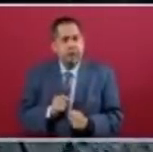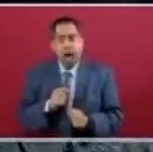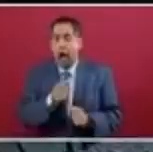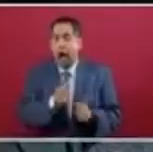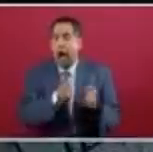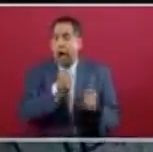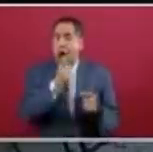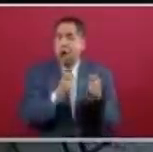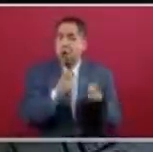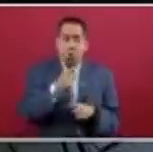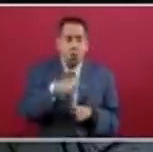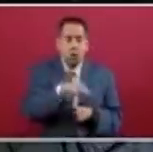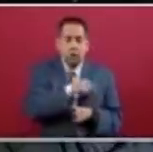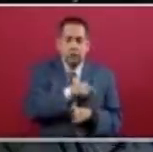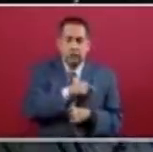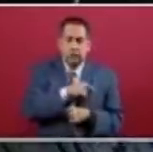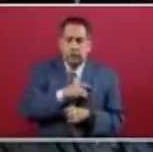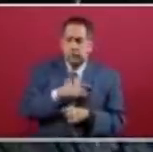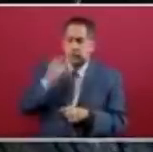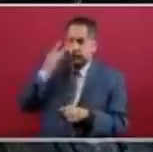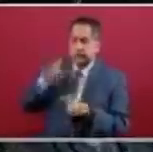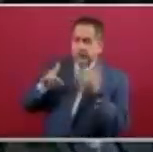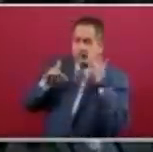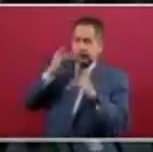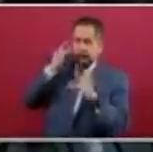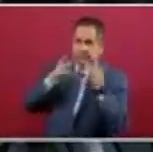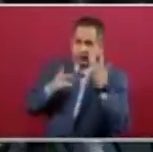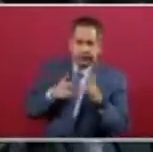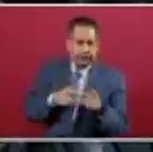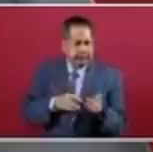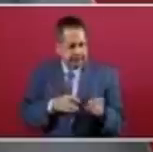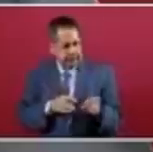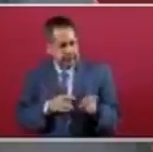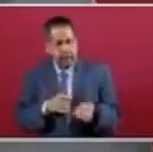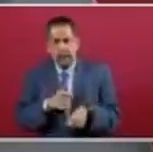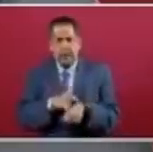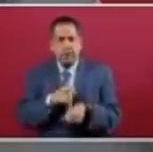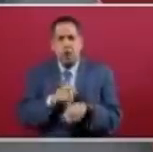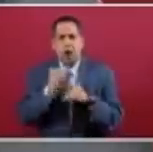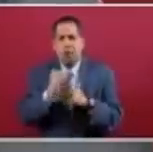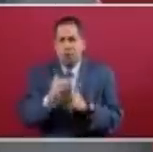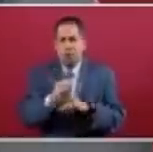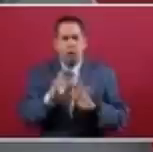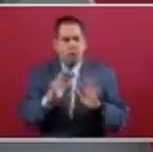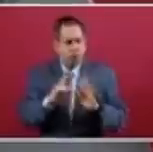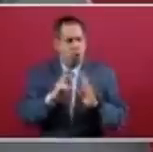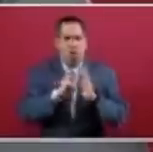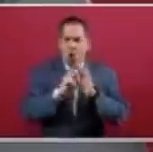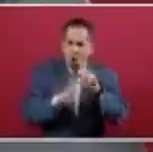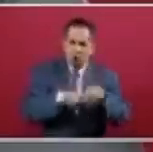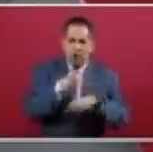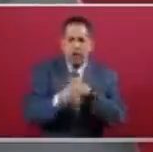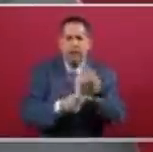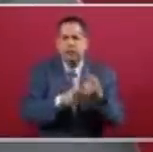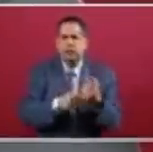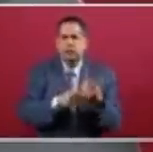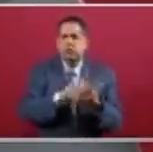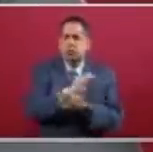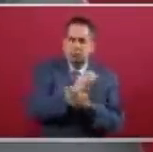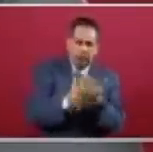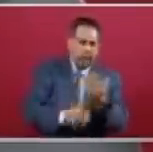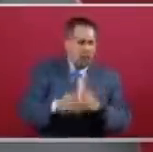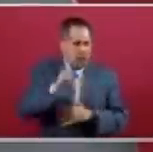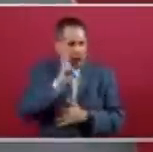renuncias y se han vencido los plazos, vamos a renovarlos, se van